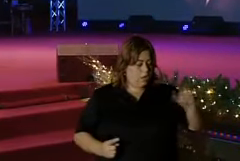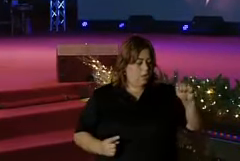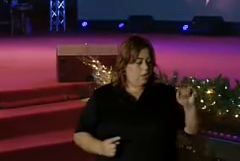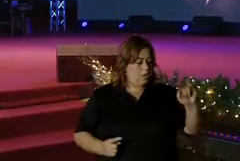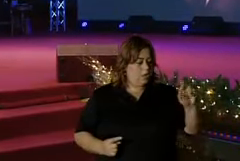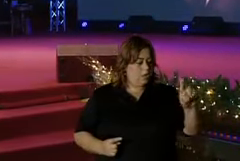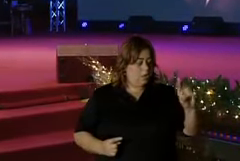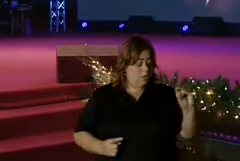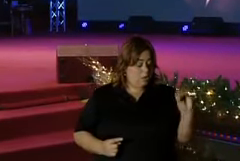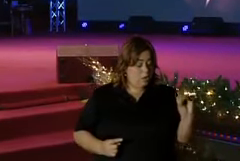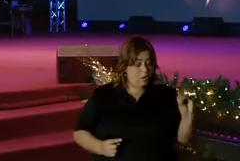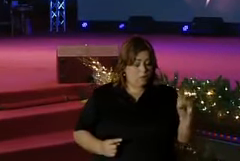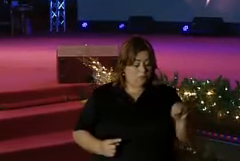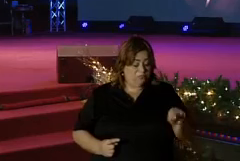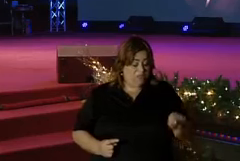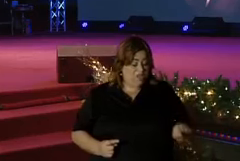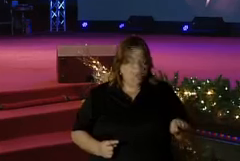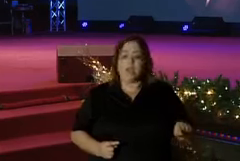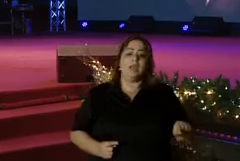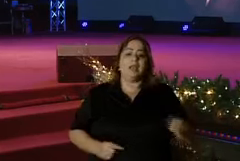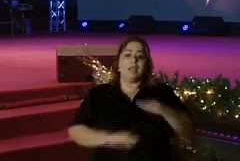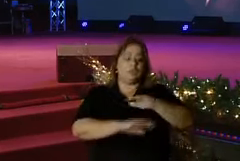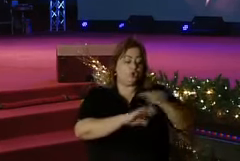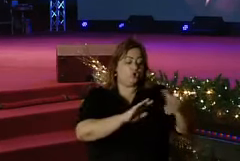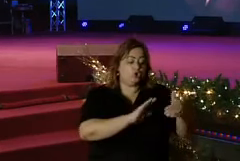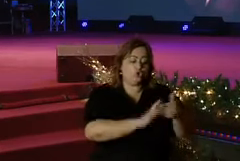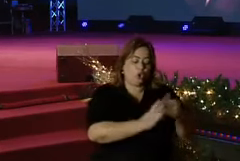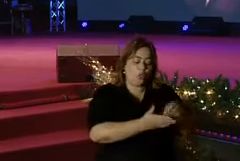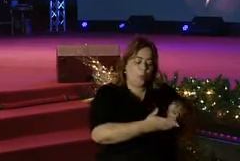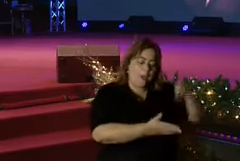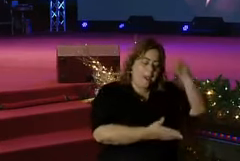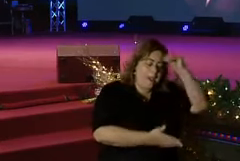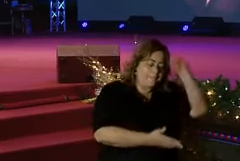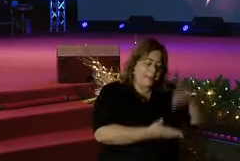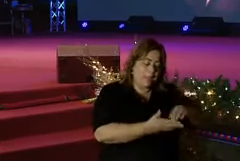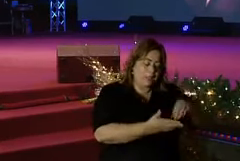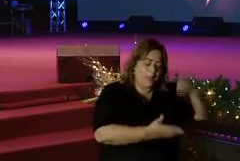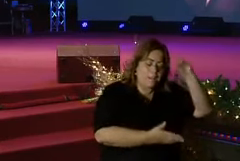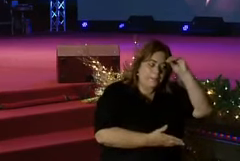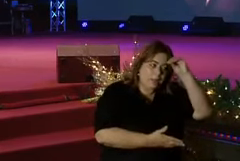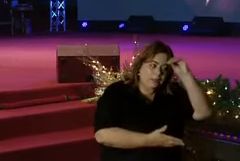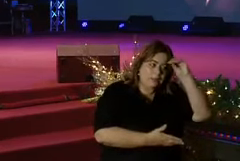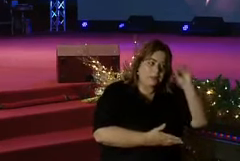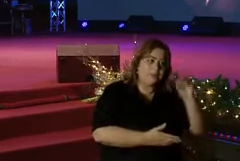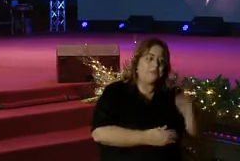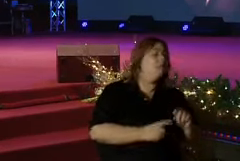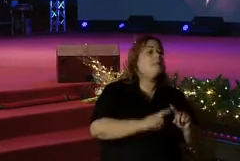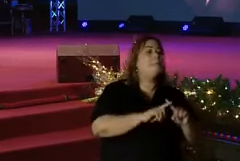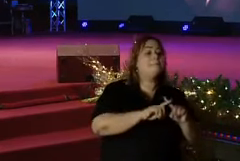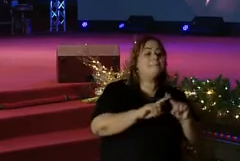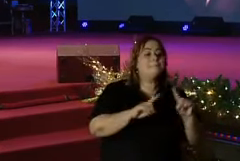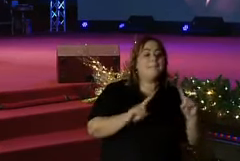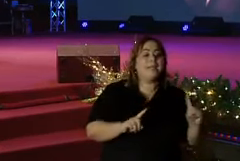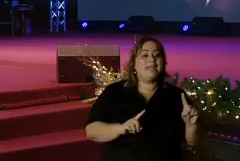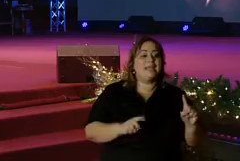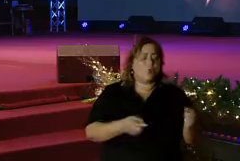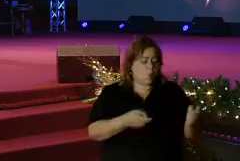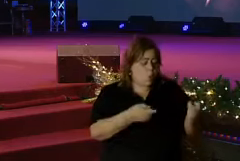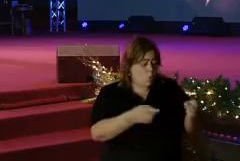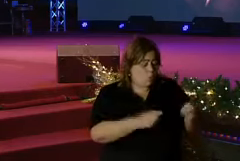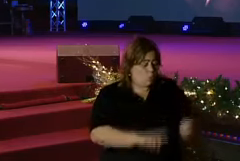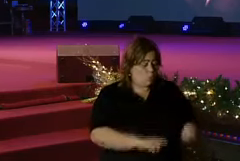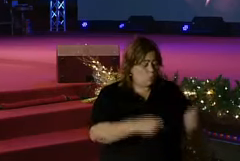de la sinagoga, que todo lo que había aprendido no le había servido para lo que le estaba